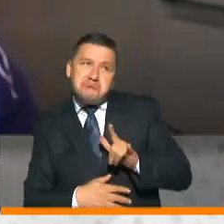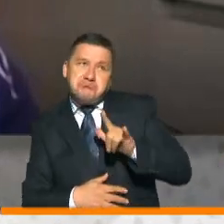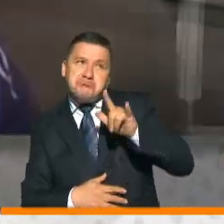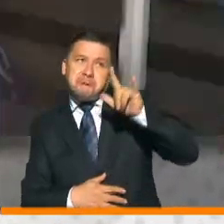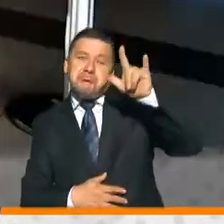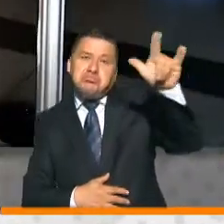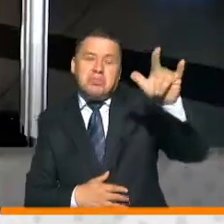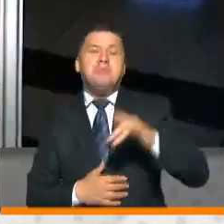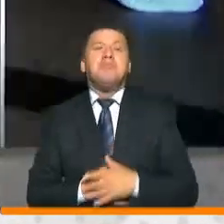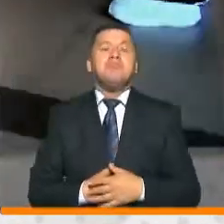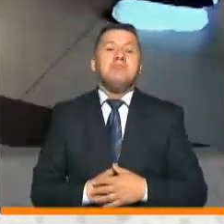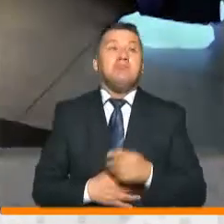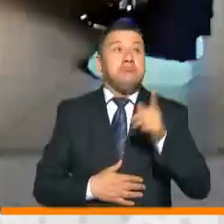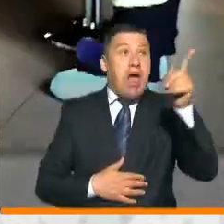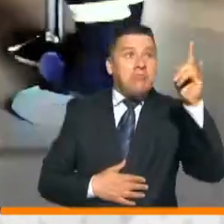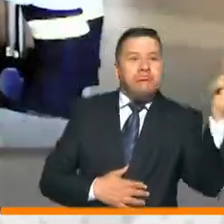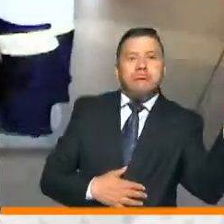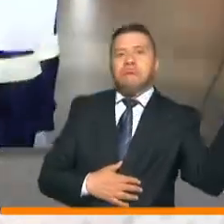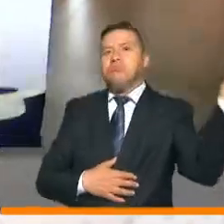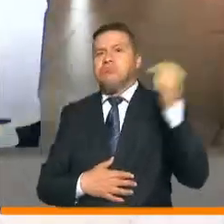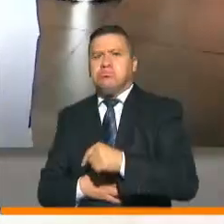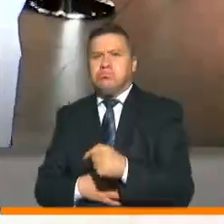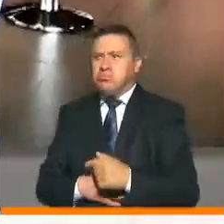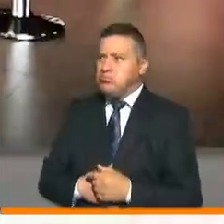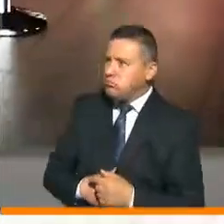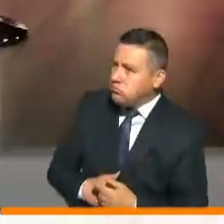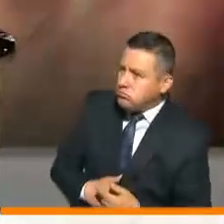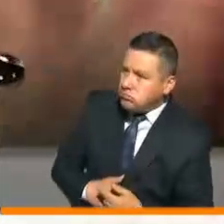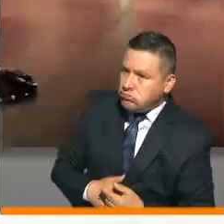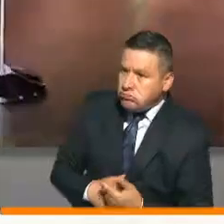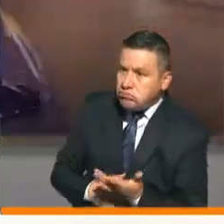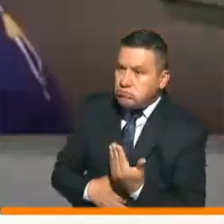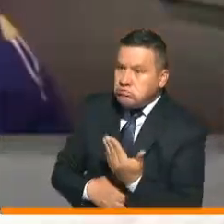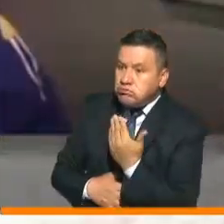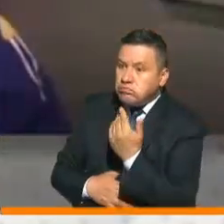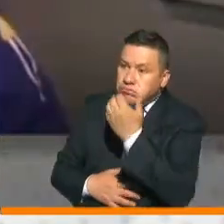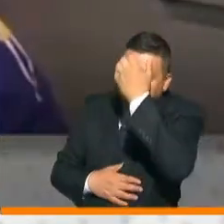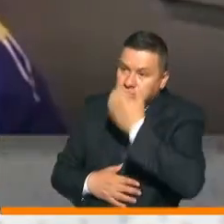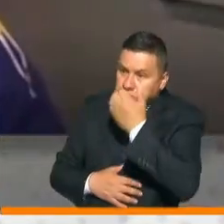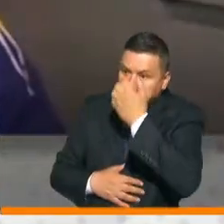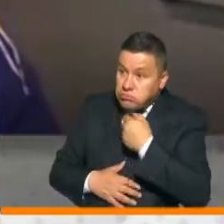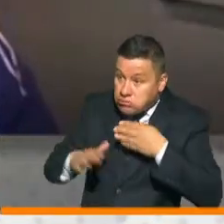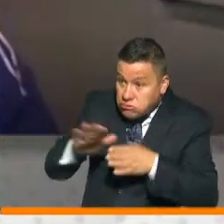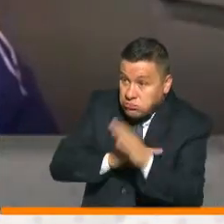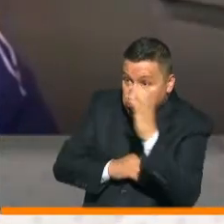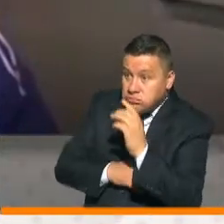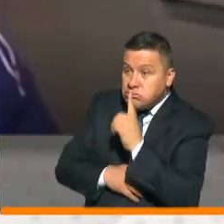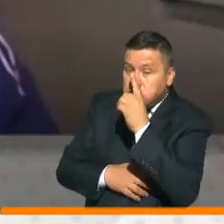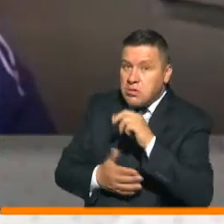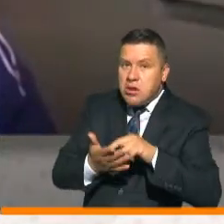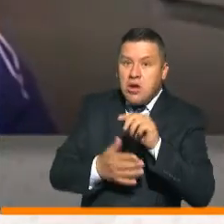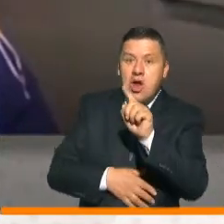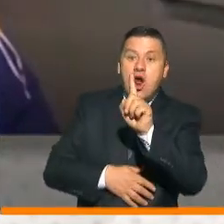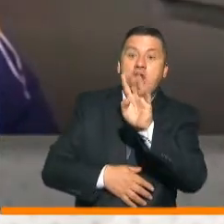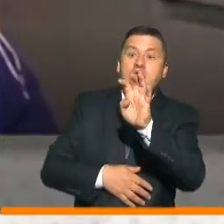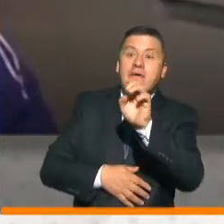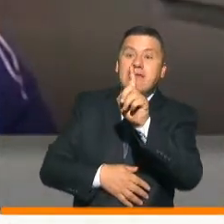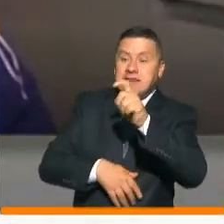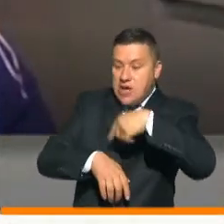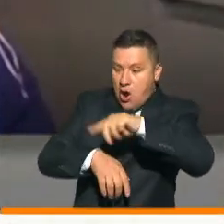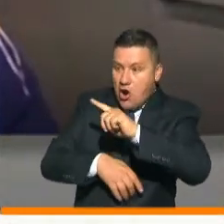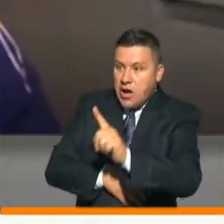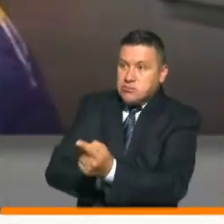y cuando llegué era el momento donde todavía nos estaban pidiendo la PCR para volver a Colombia. 96 horas antes me la hice,